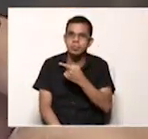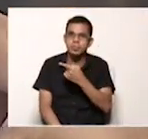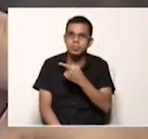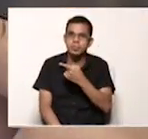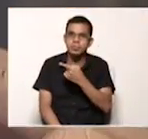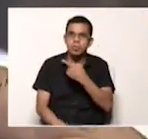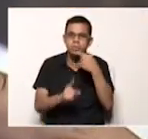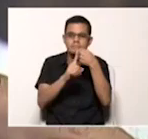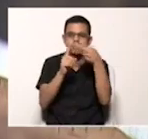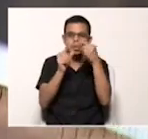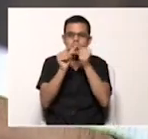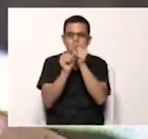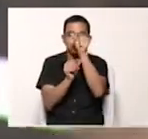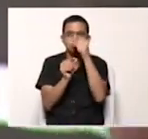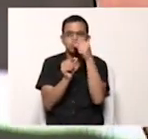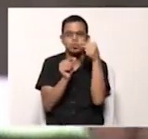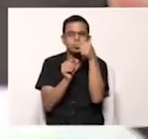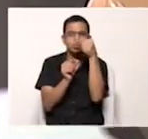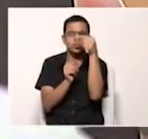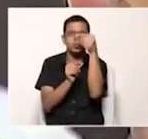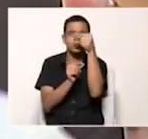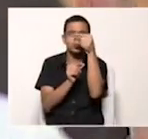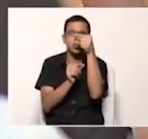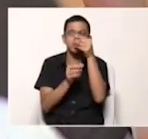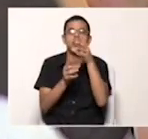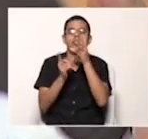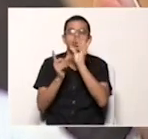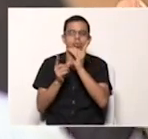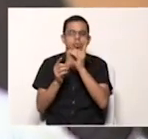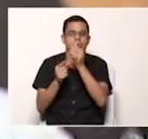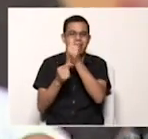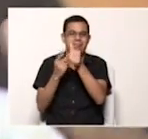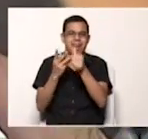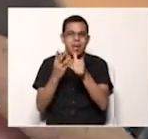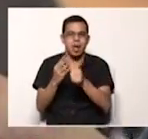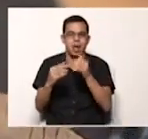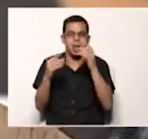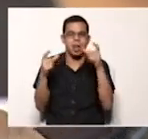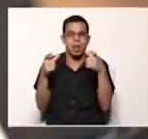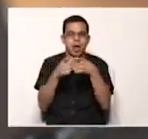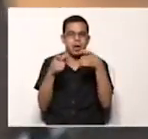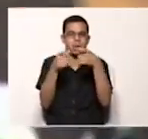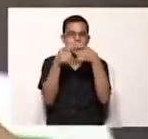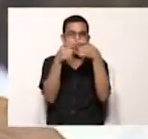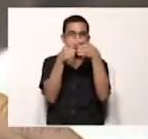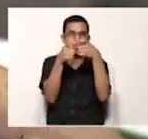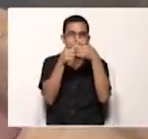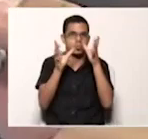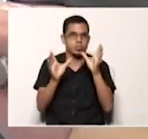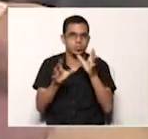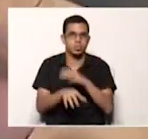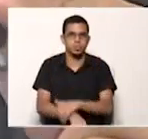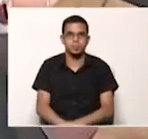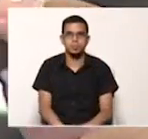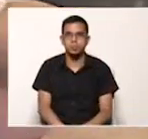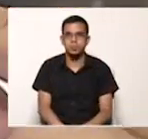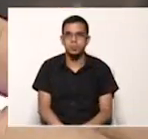acá? Es cada unidad, ¿ok? Cada unidad, esta línea que ven